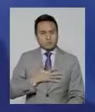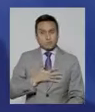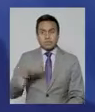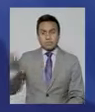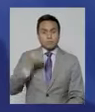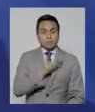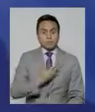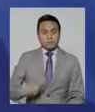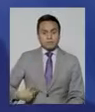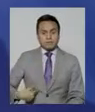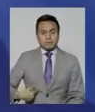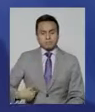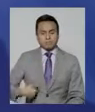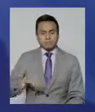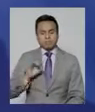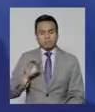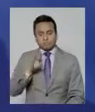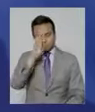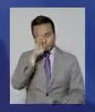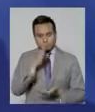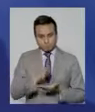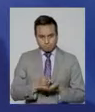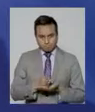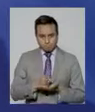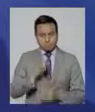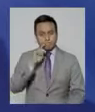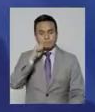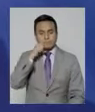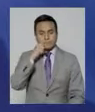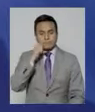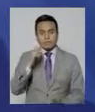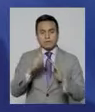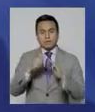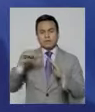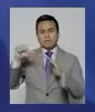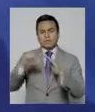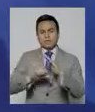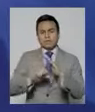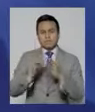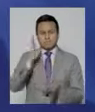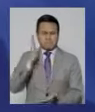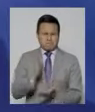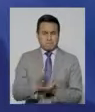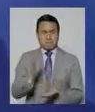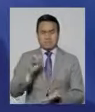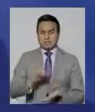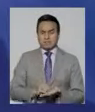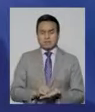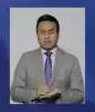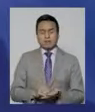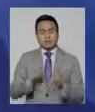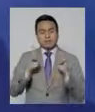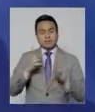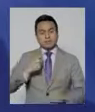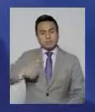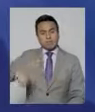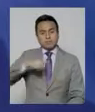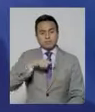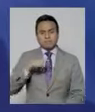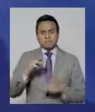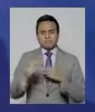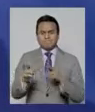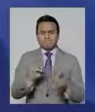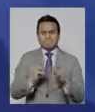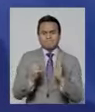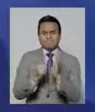el presidente, una decisión dolorosa, que es la cuarentena más estricta. Esperamos que esto dé